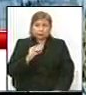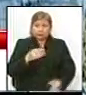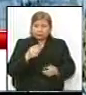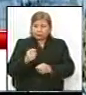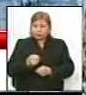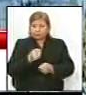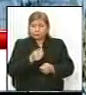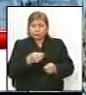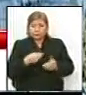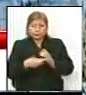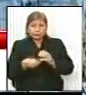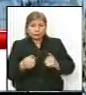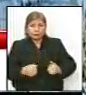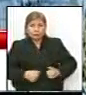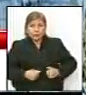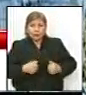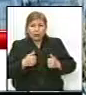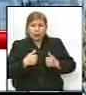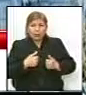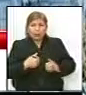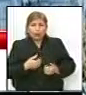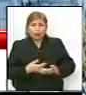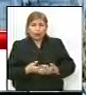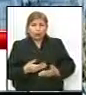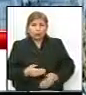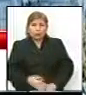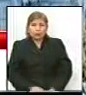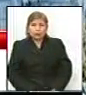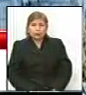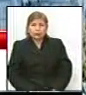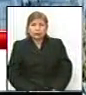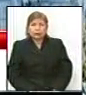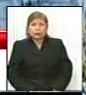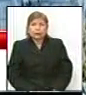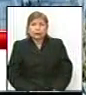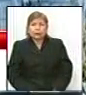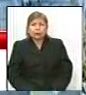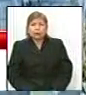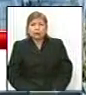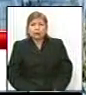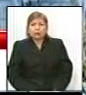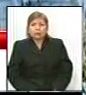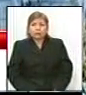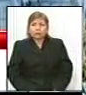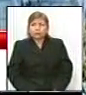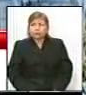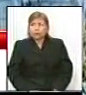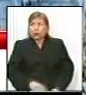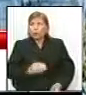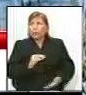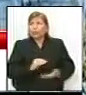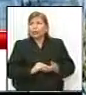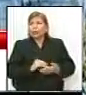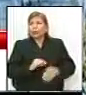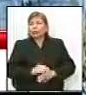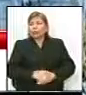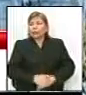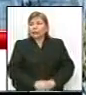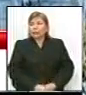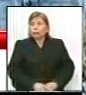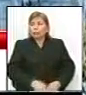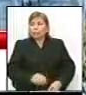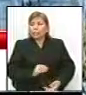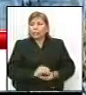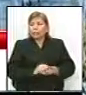a través de Debida, a través de la ProBRAE, está invirtiendo, pero acá nuestros hermanos del BRAE no son beneficiados, señores